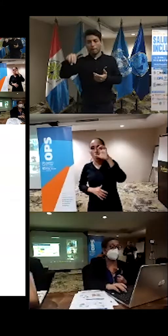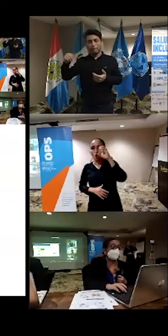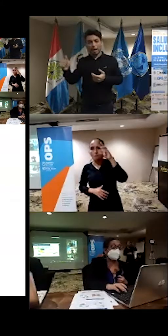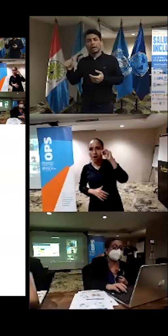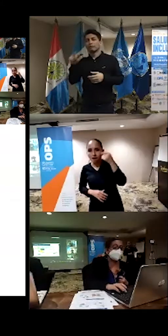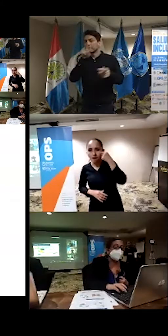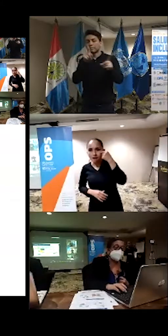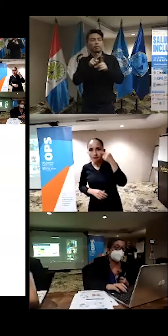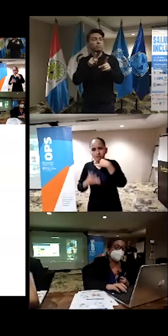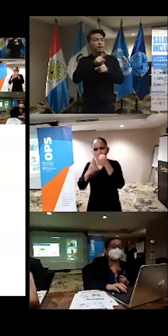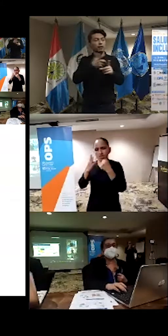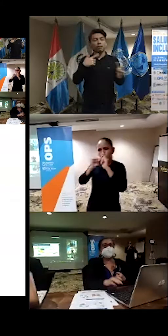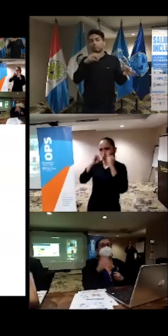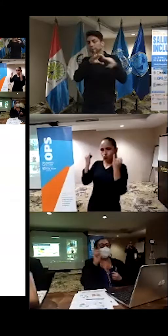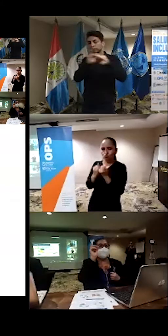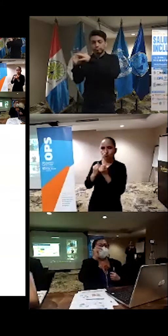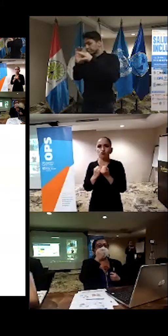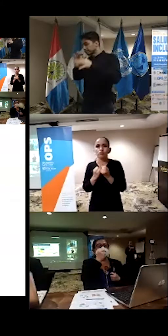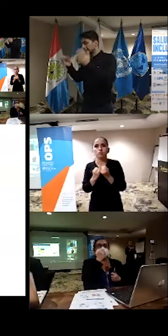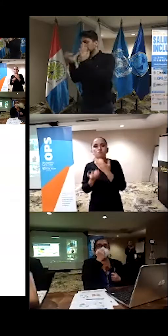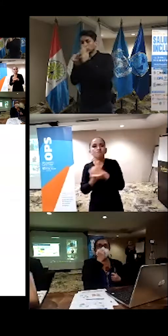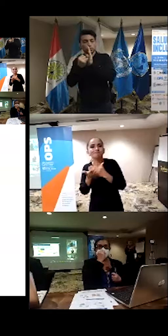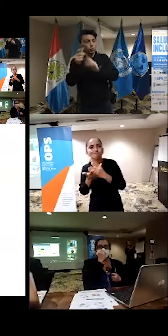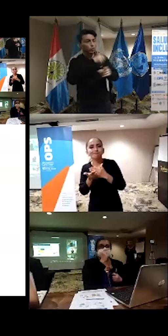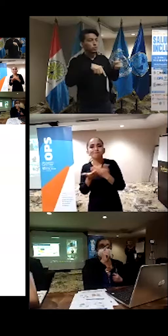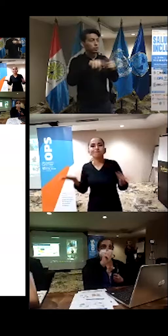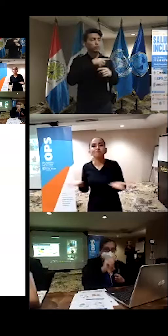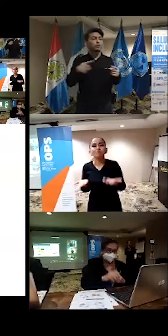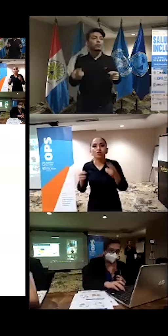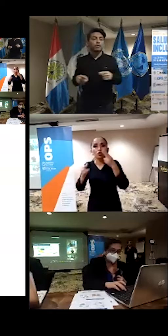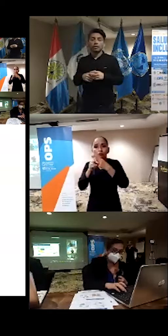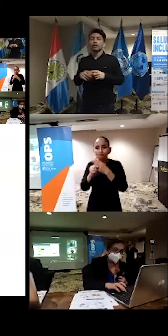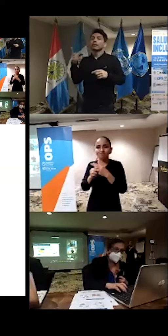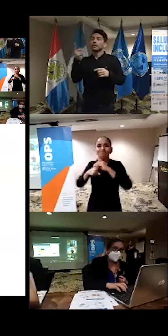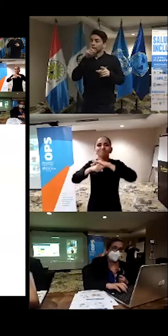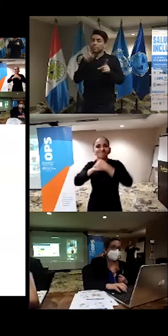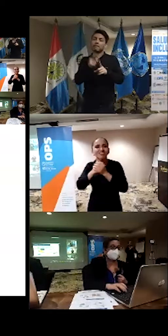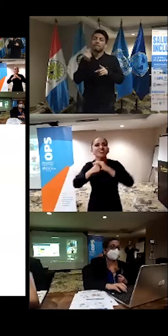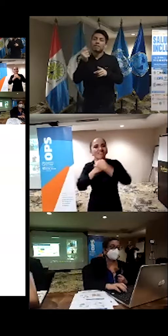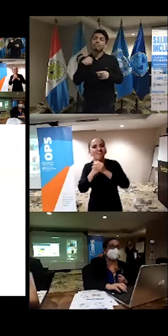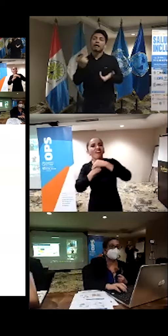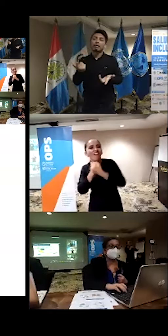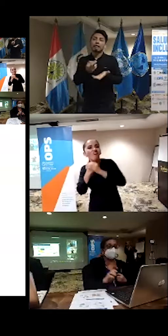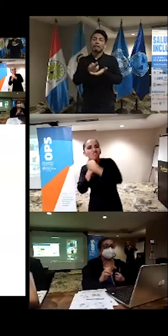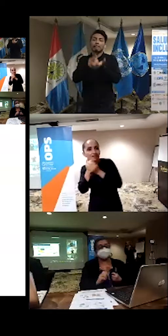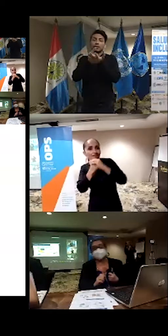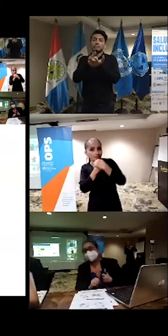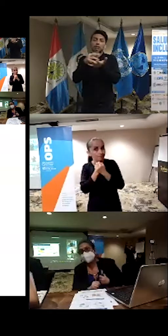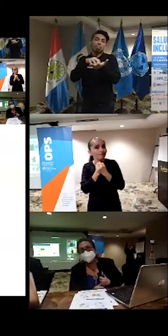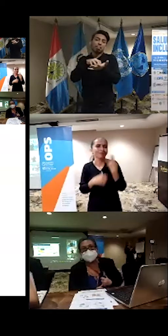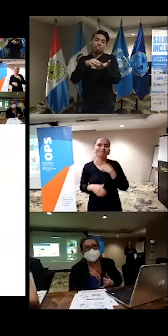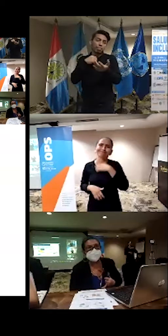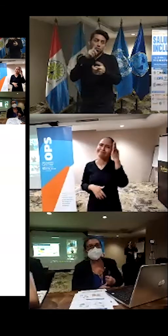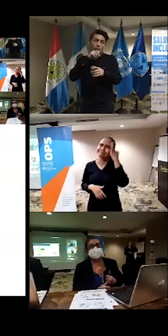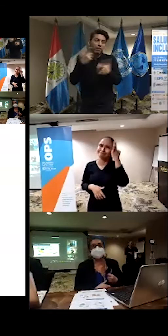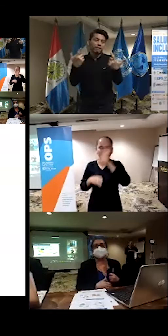e intrainstitucional y la parte que nos deja débil se llama rehabilitación. Pero más sin embargo sabemos